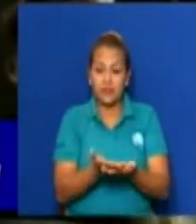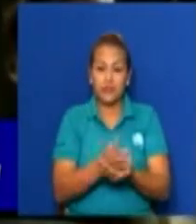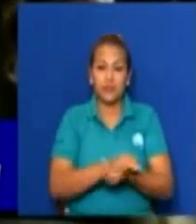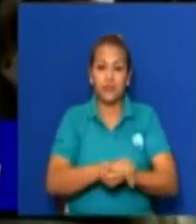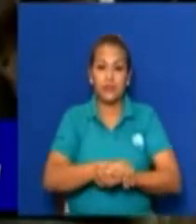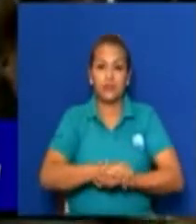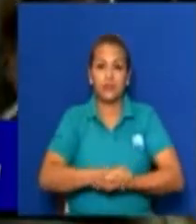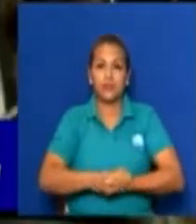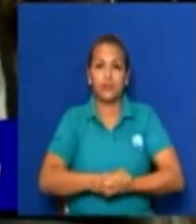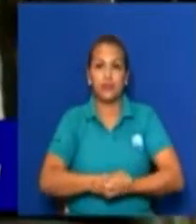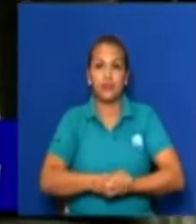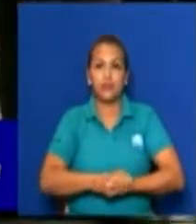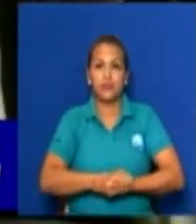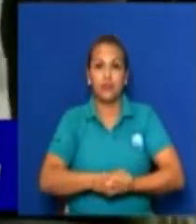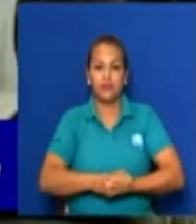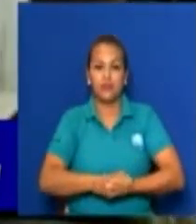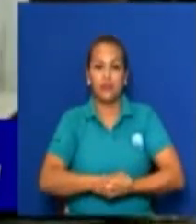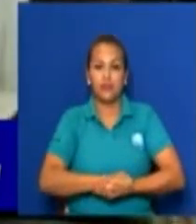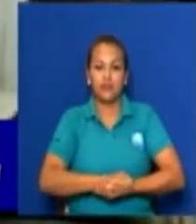Una última pregunta.